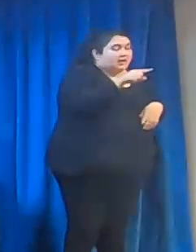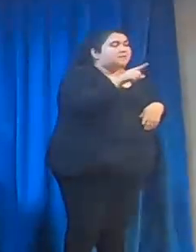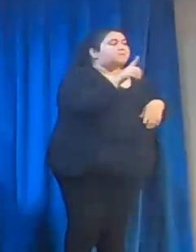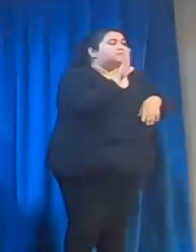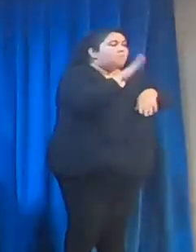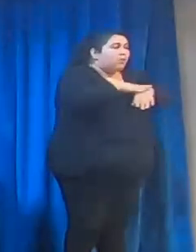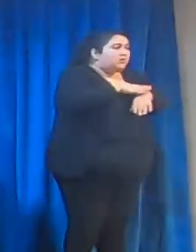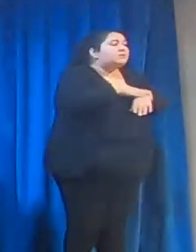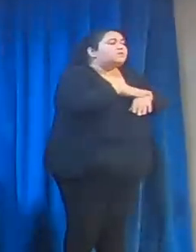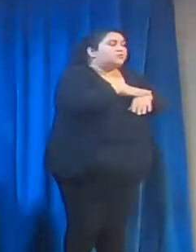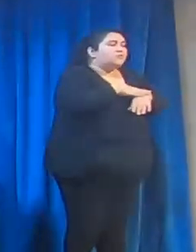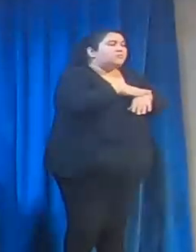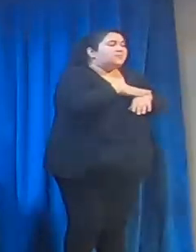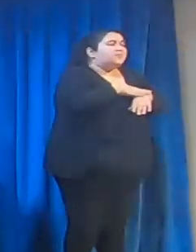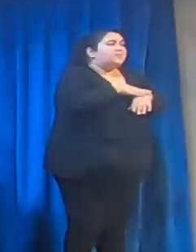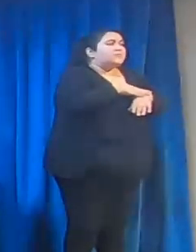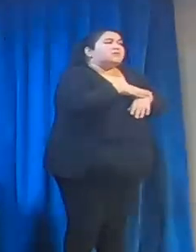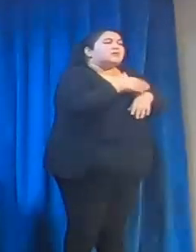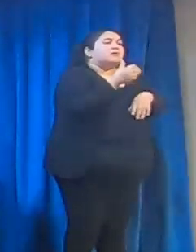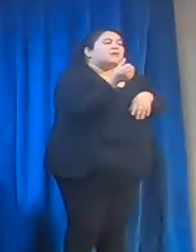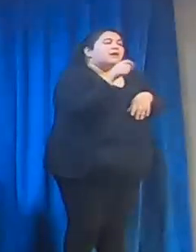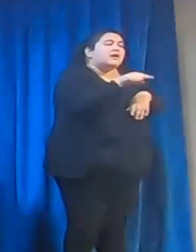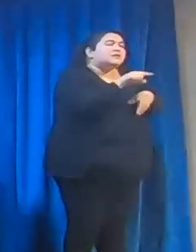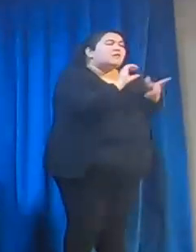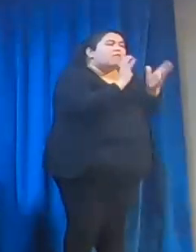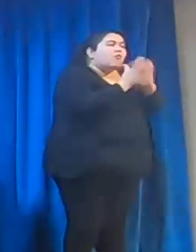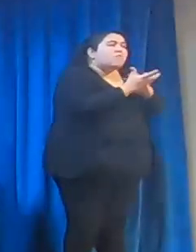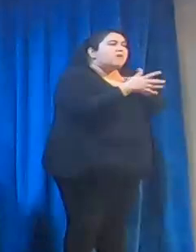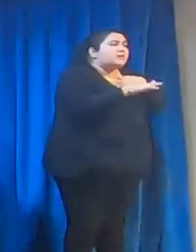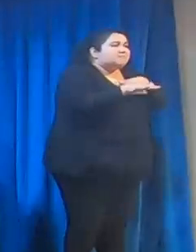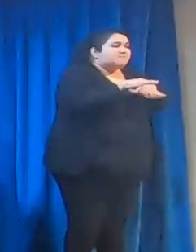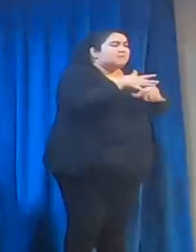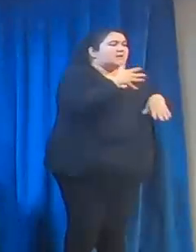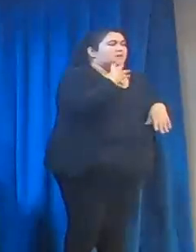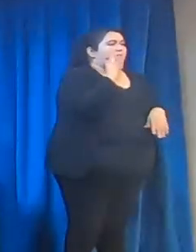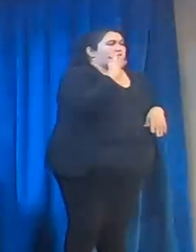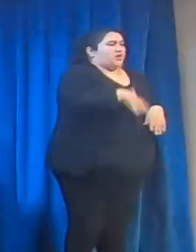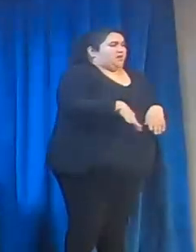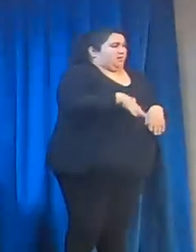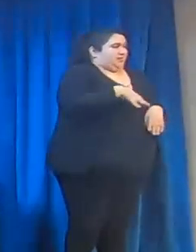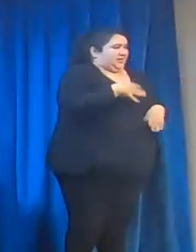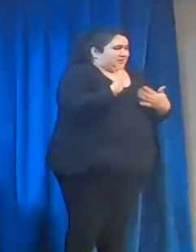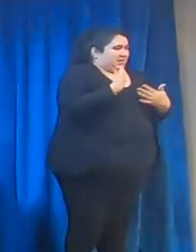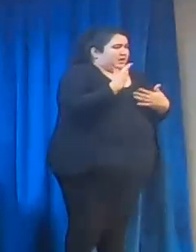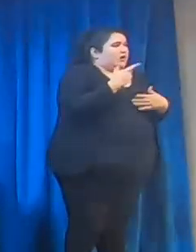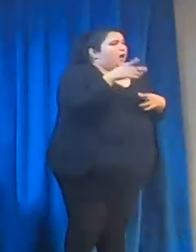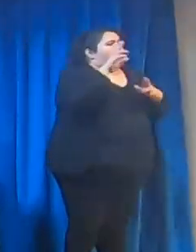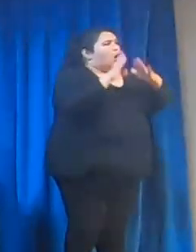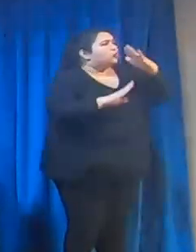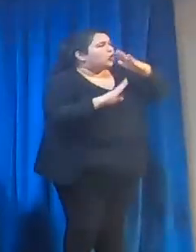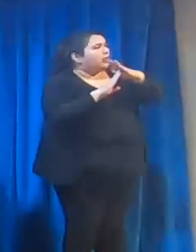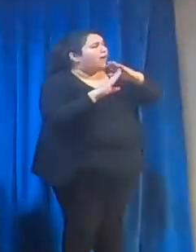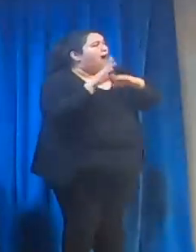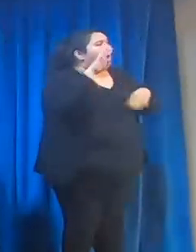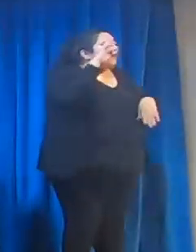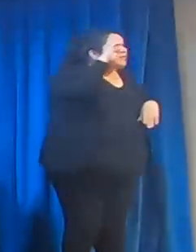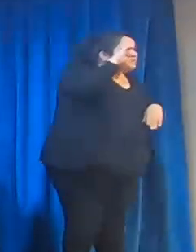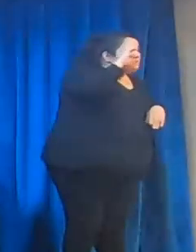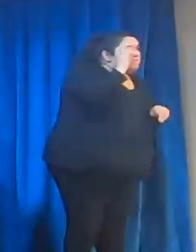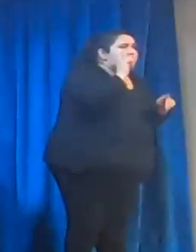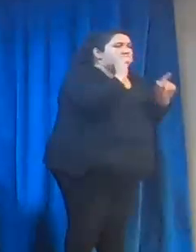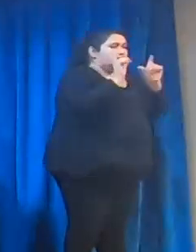abordaje es que de alguna manera logra interrumpir ciertas maneras de entender la autoridad y el respeto, y sobre todo sus